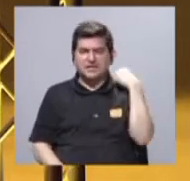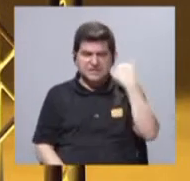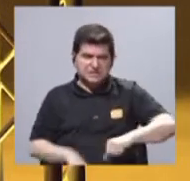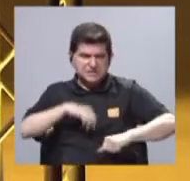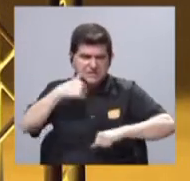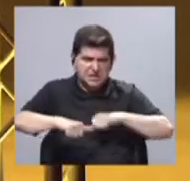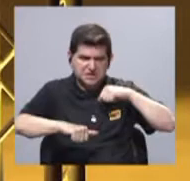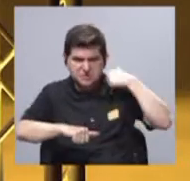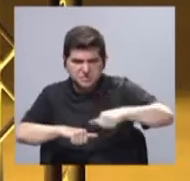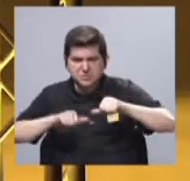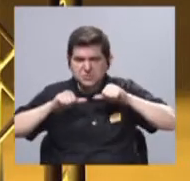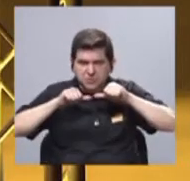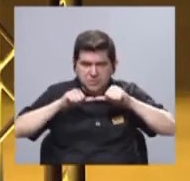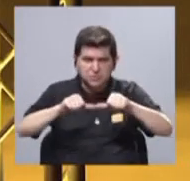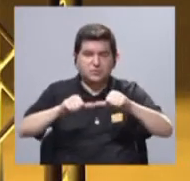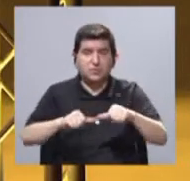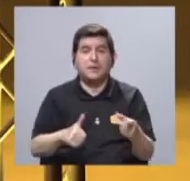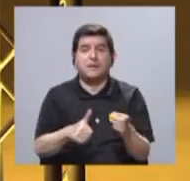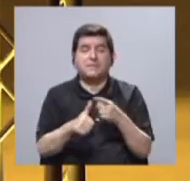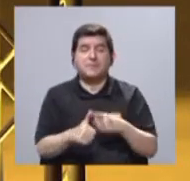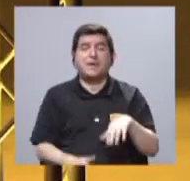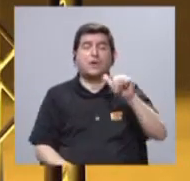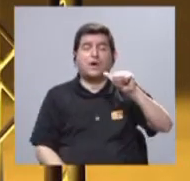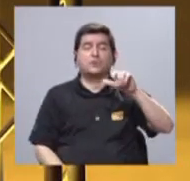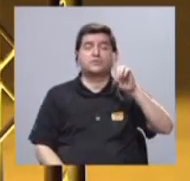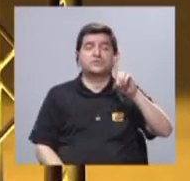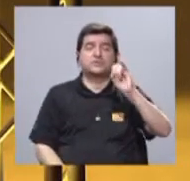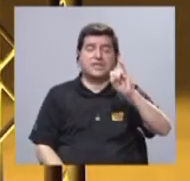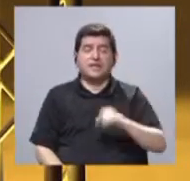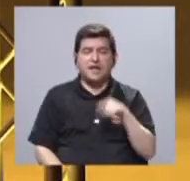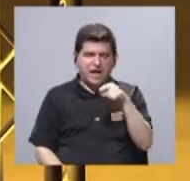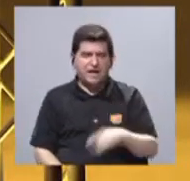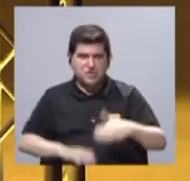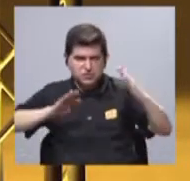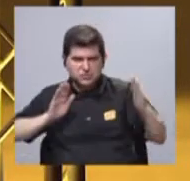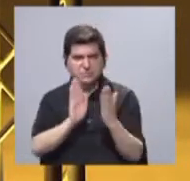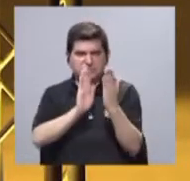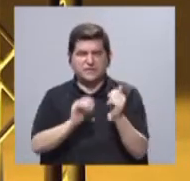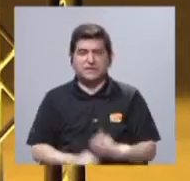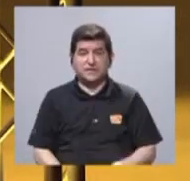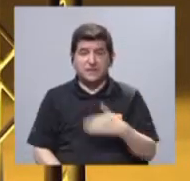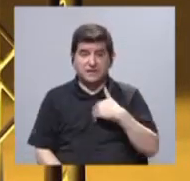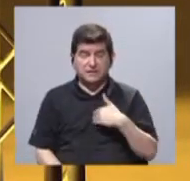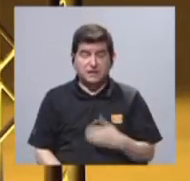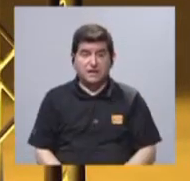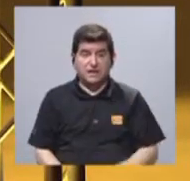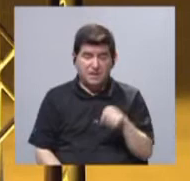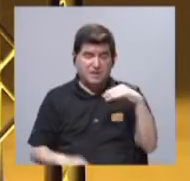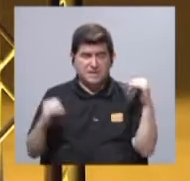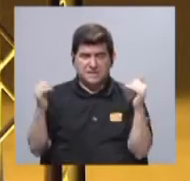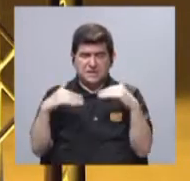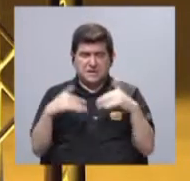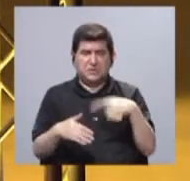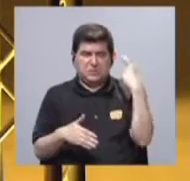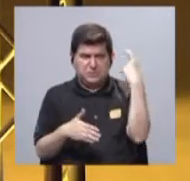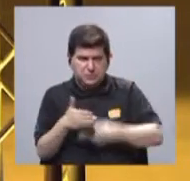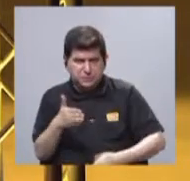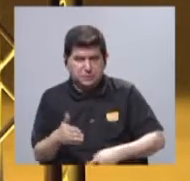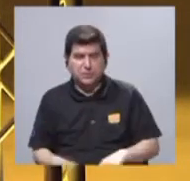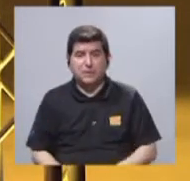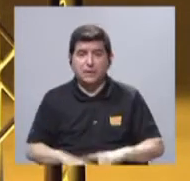todavía luchando. Entonces, primero Iturbide va a combatirlos, tienen feroces